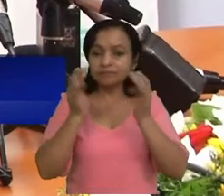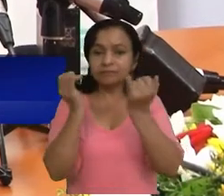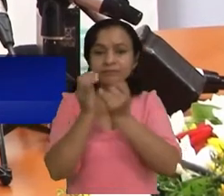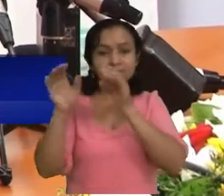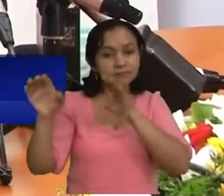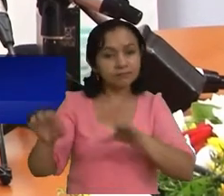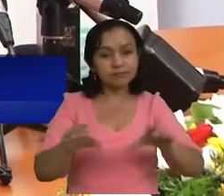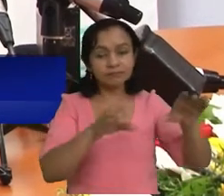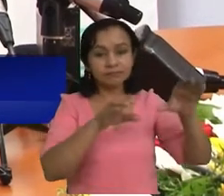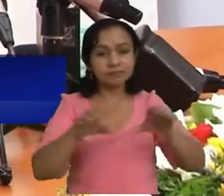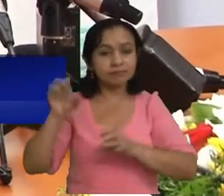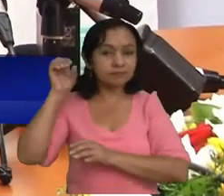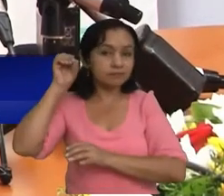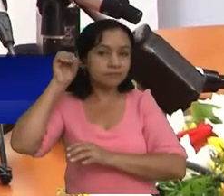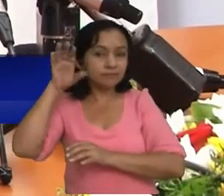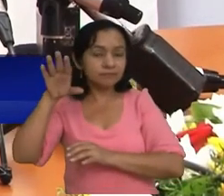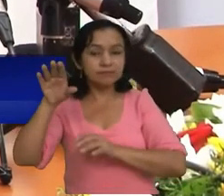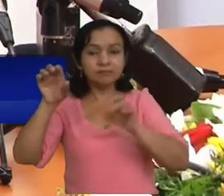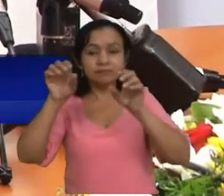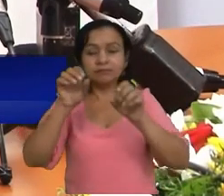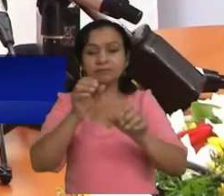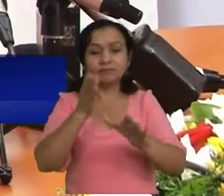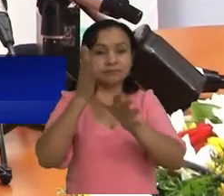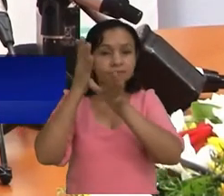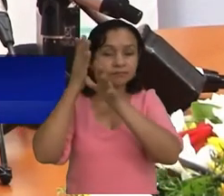actividades turísticas ahí en el puerto de San Jorge,